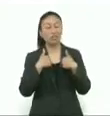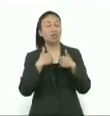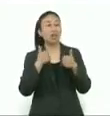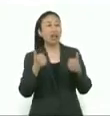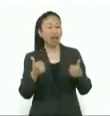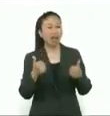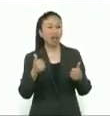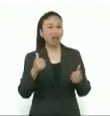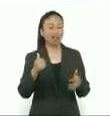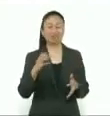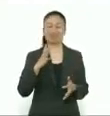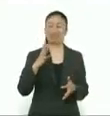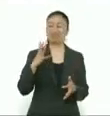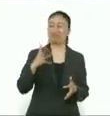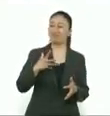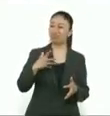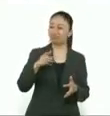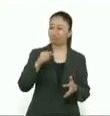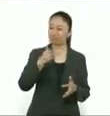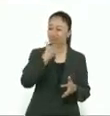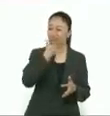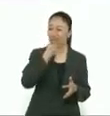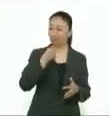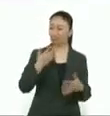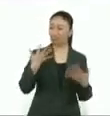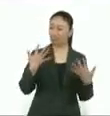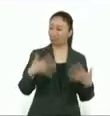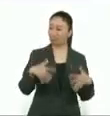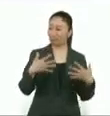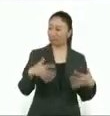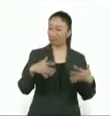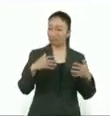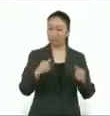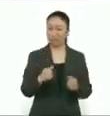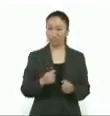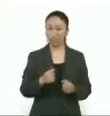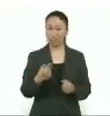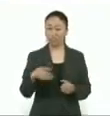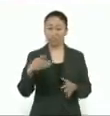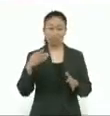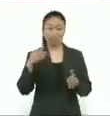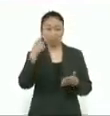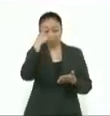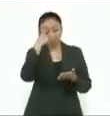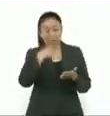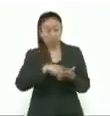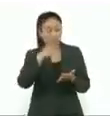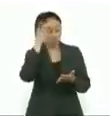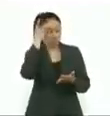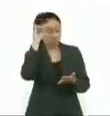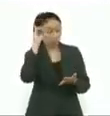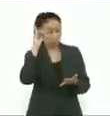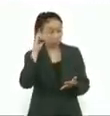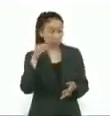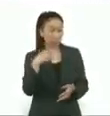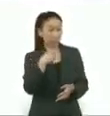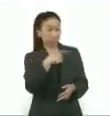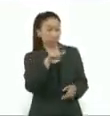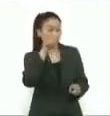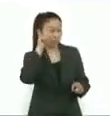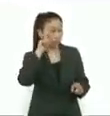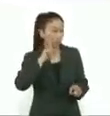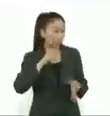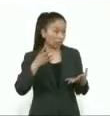la soberbia de los hombres, que se creen dueños de ti, dueños de Dios, dueños de